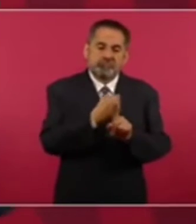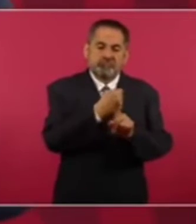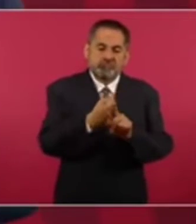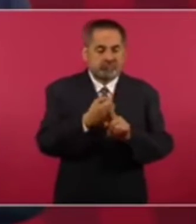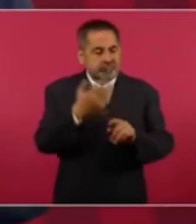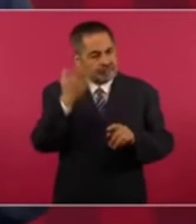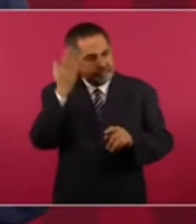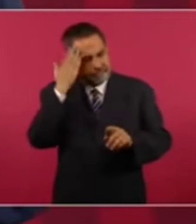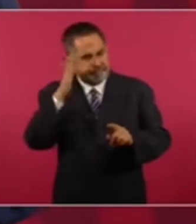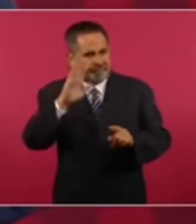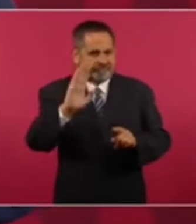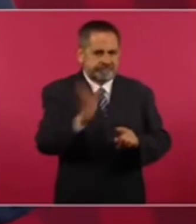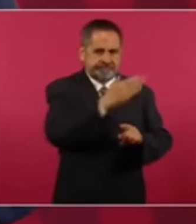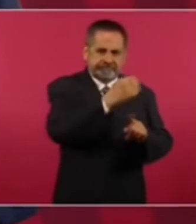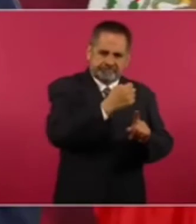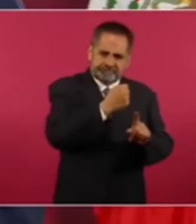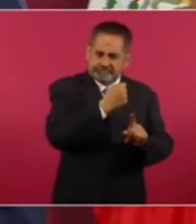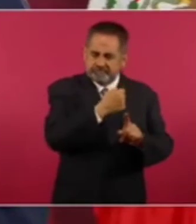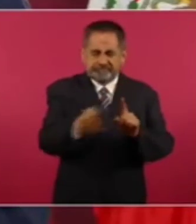zapes,